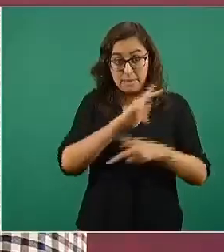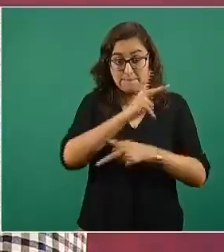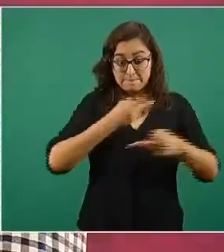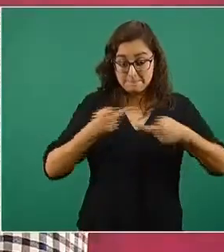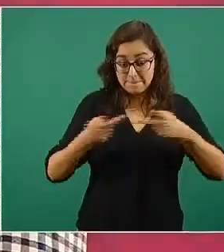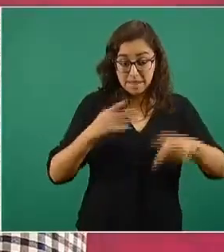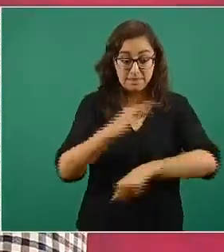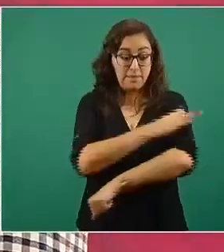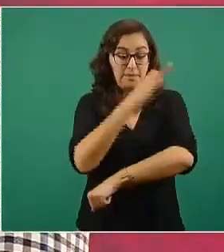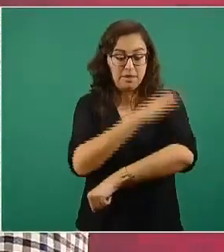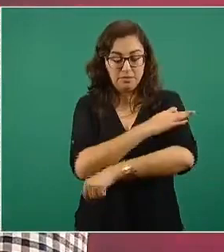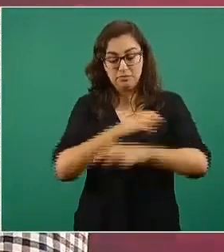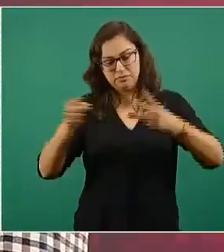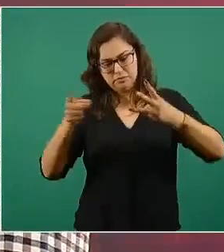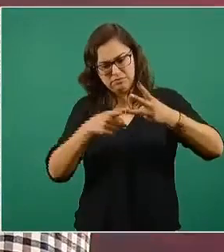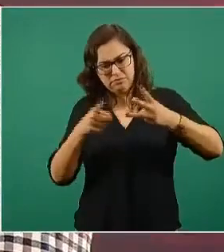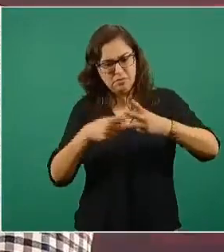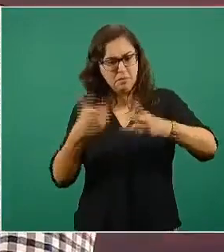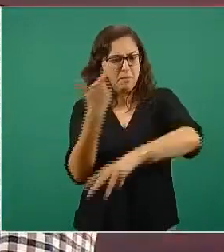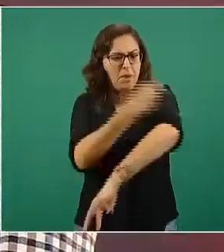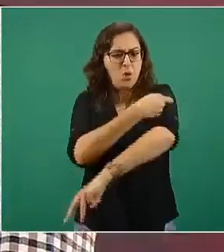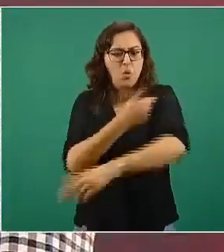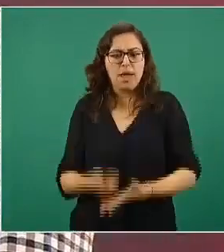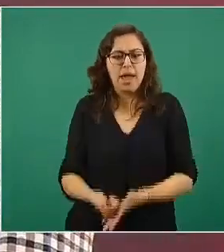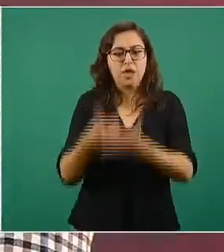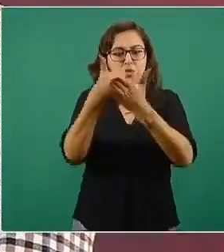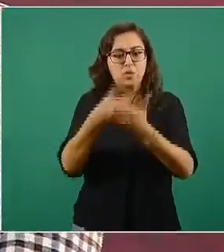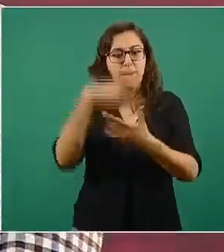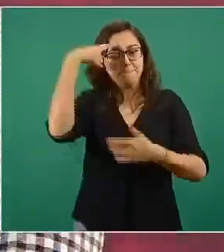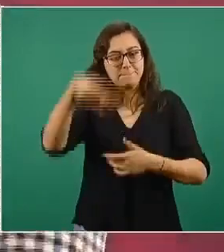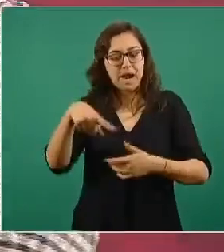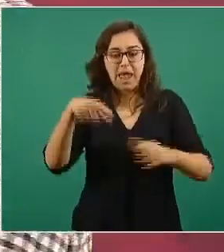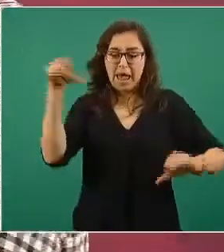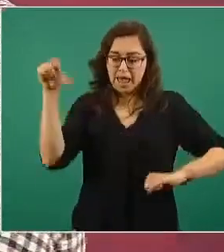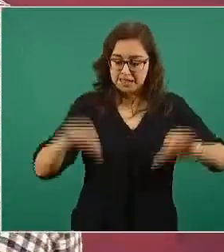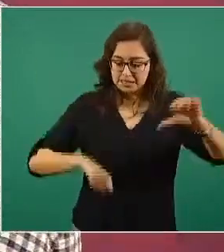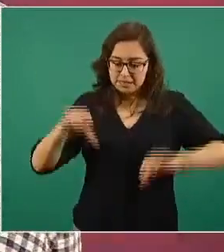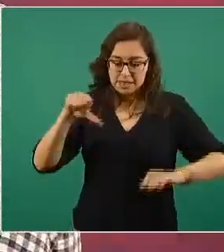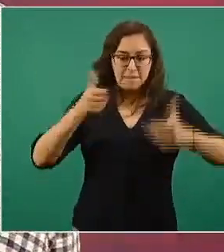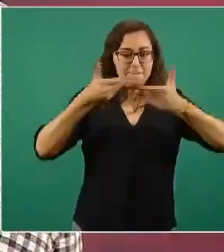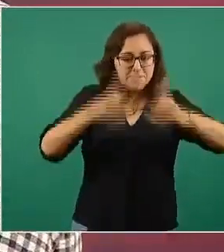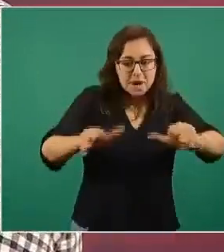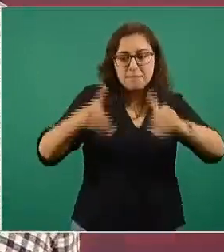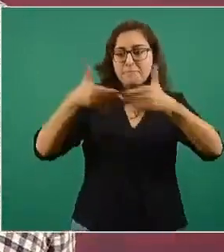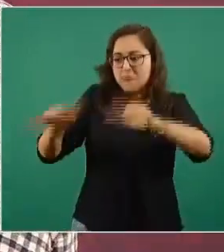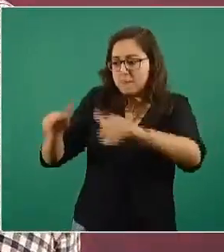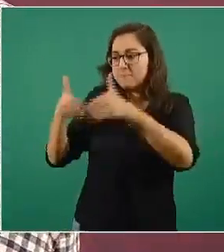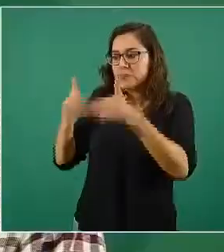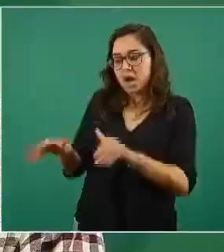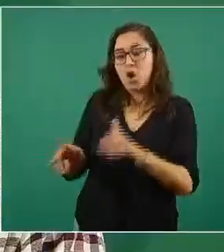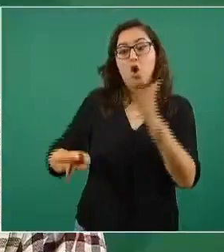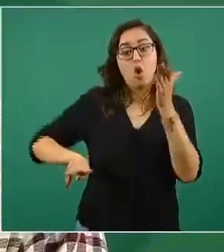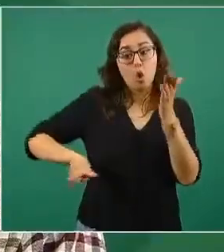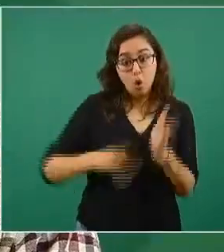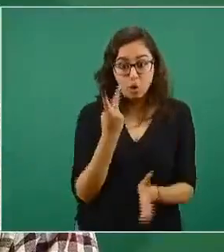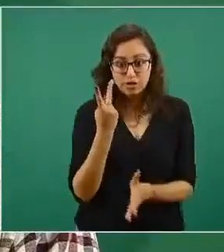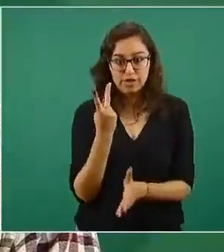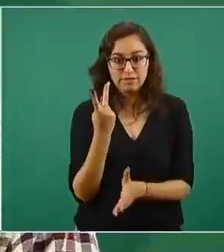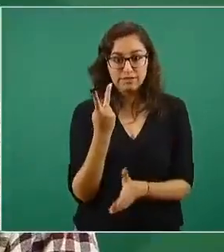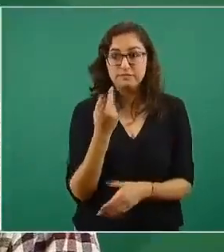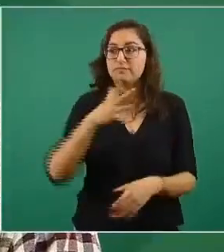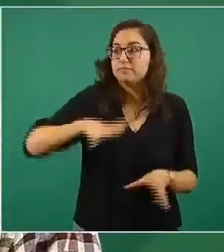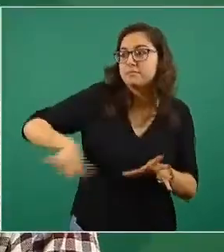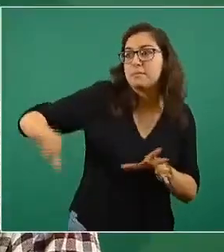que es la oportunidad de utilizar a la vacuna como un mecanismo que facilite la normalización de actividades de interés